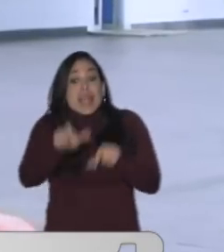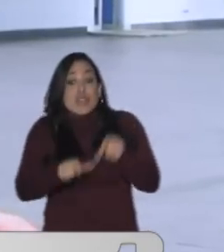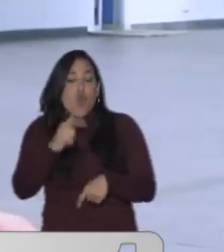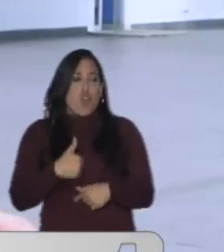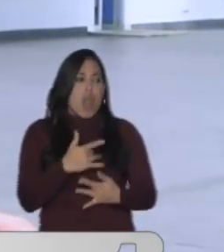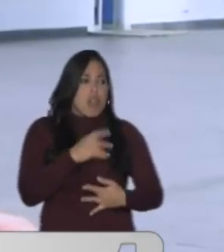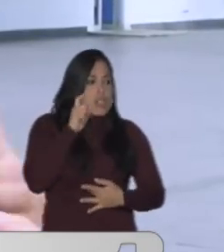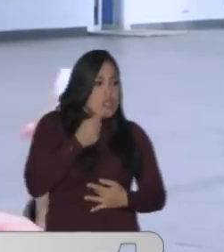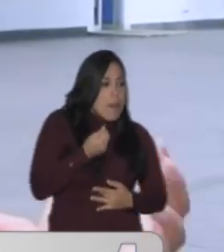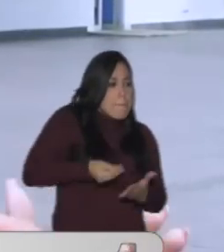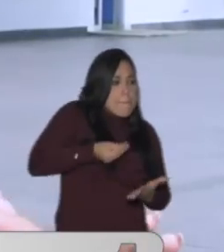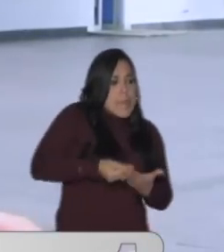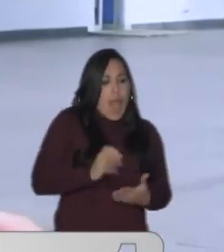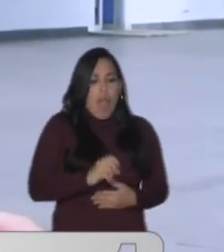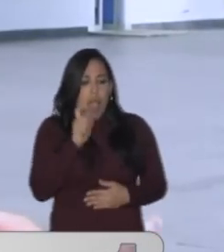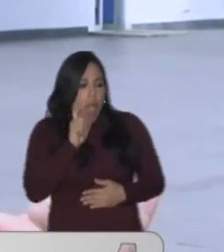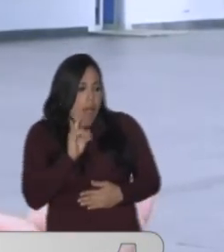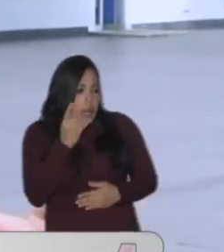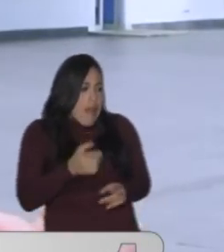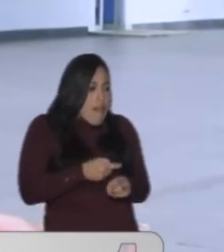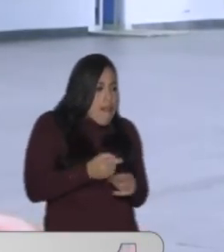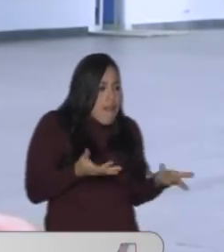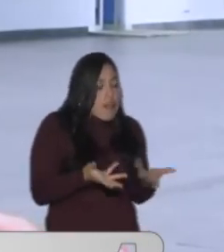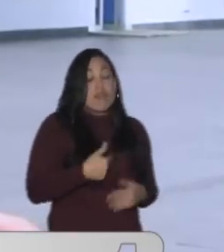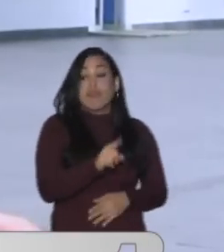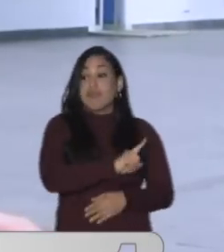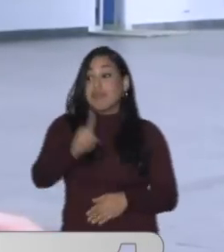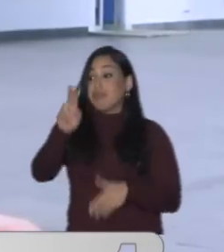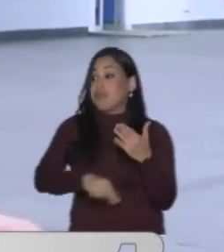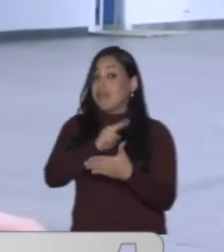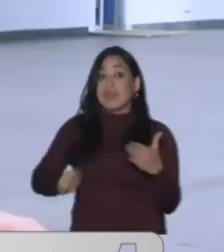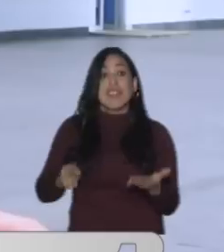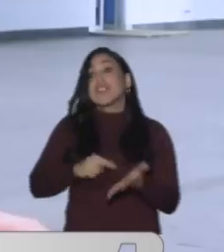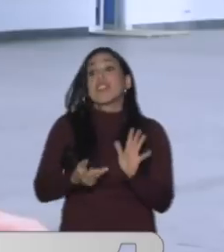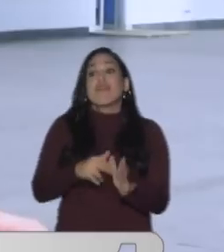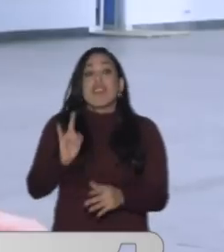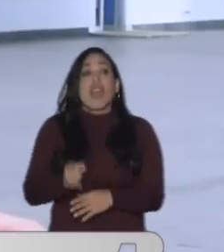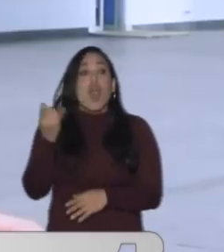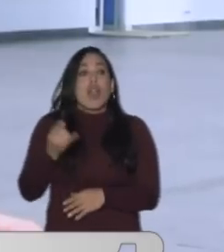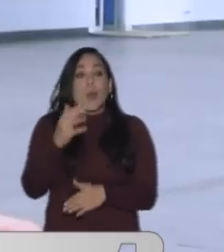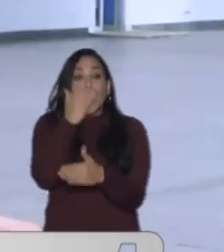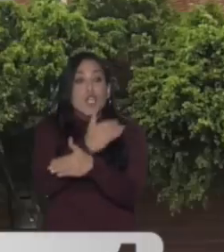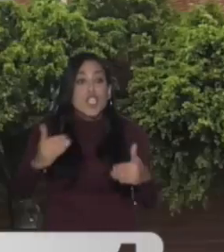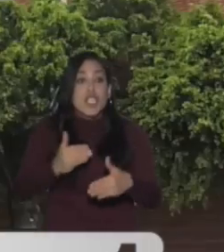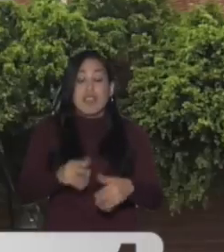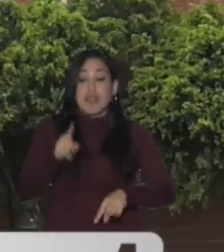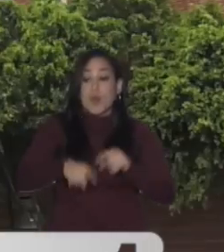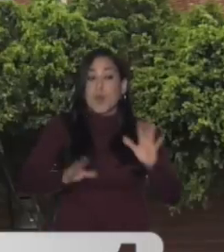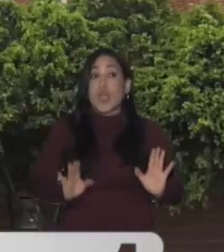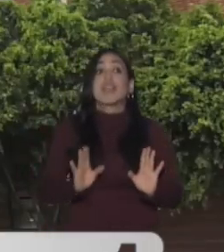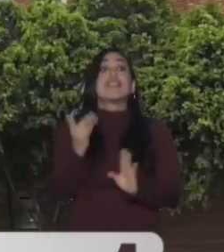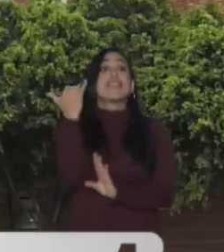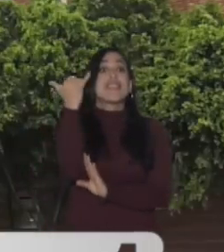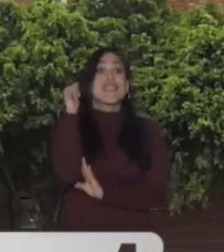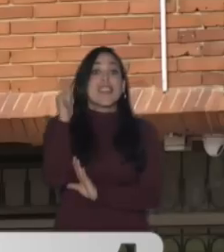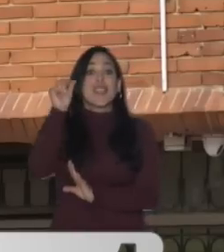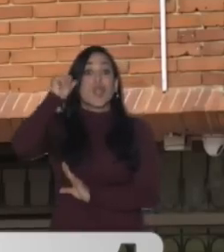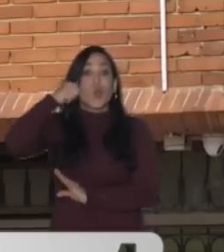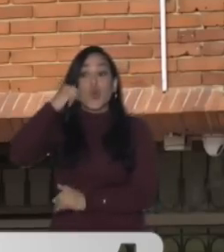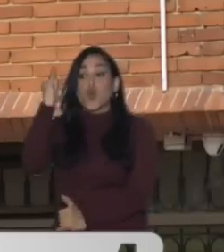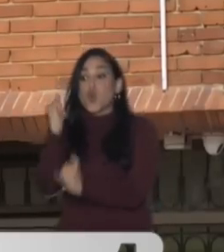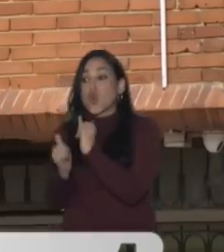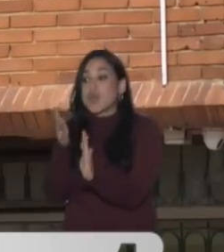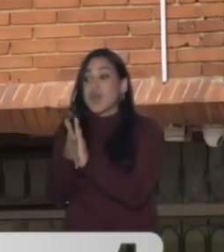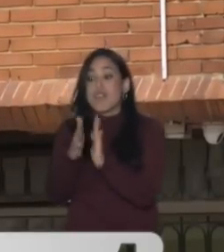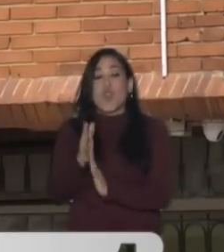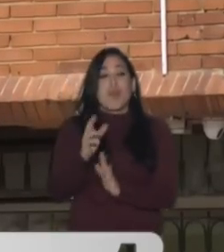por qué ofrecerle dinero, nadie tiene por qué ofrecerle, aparte de sus papás, nadie tiene por qué ofrecerle a sus niños nada. No obstante, de acuerdo con el último